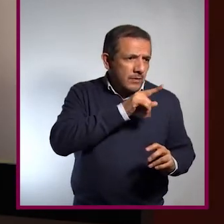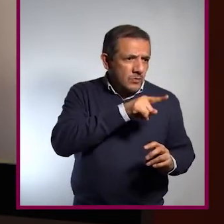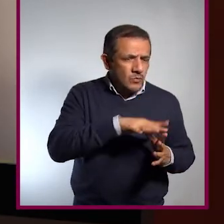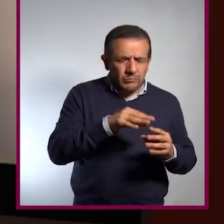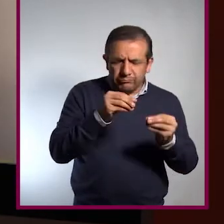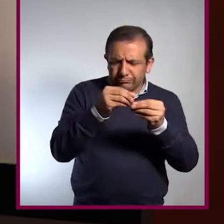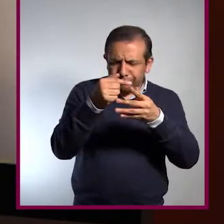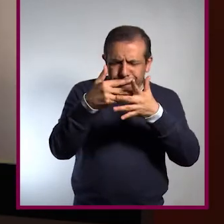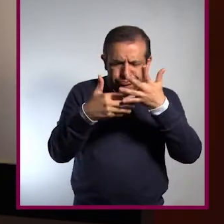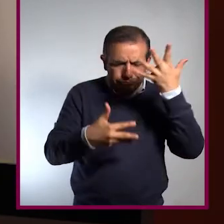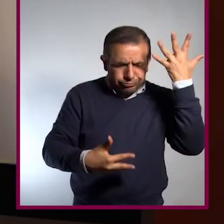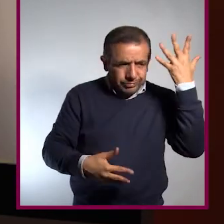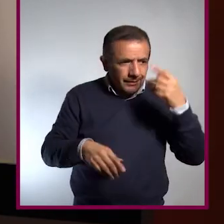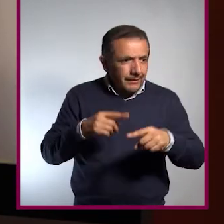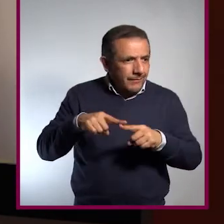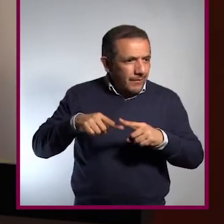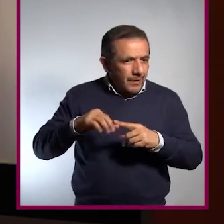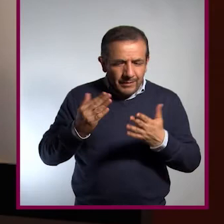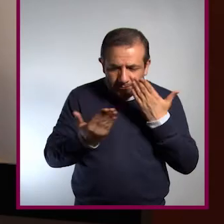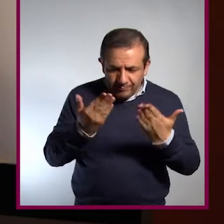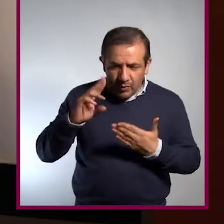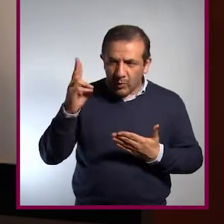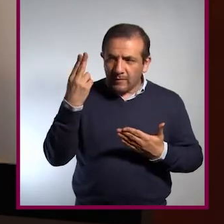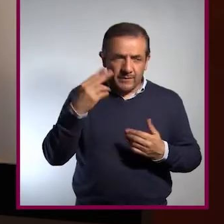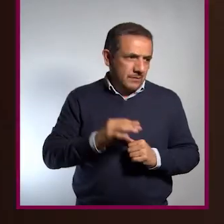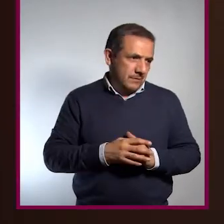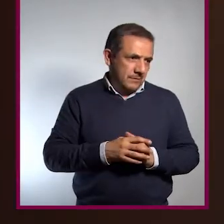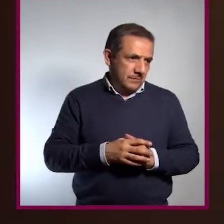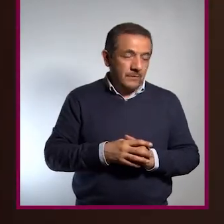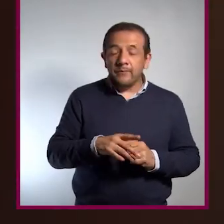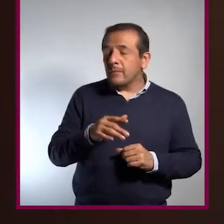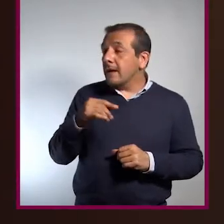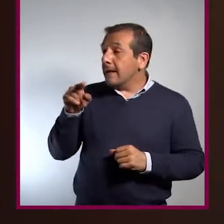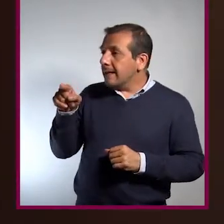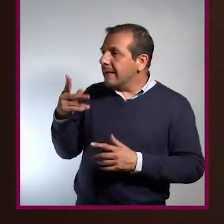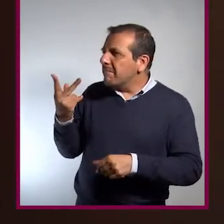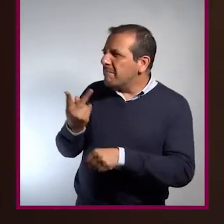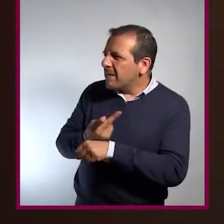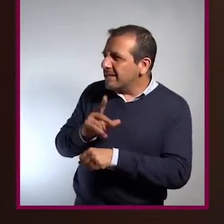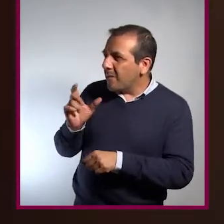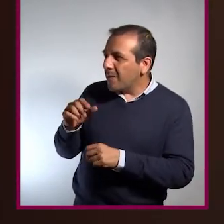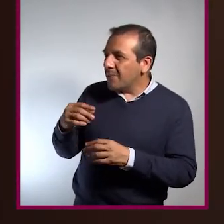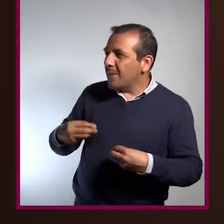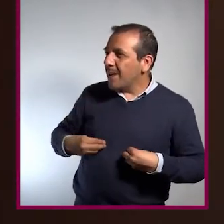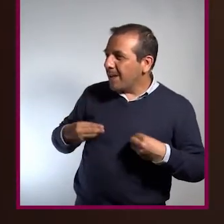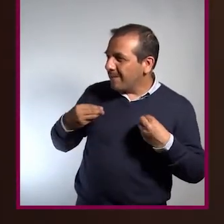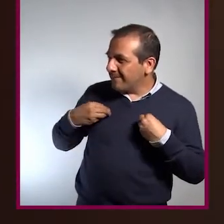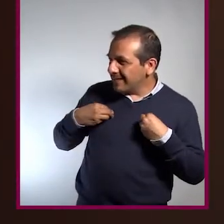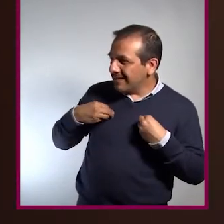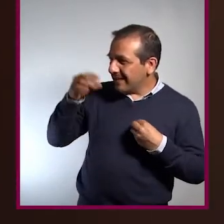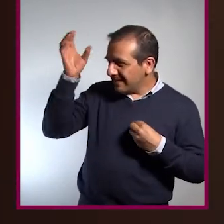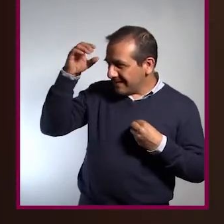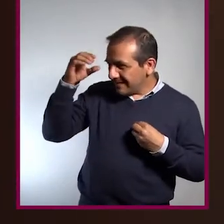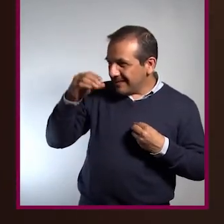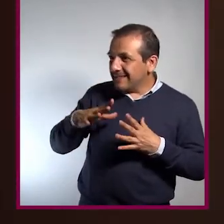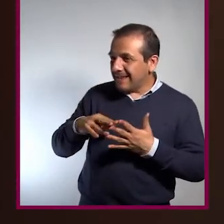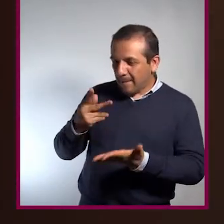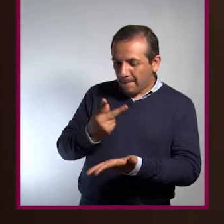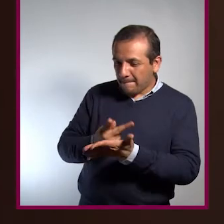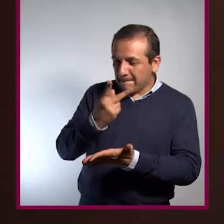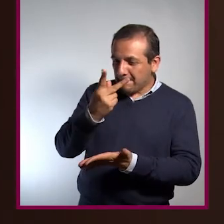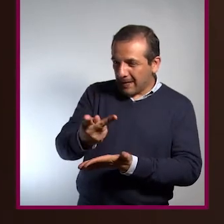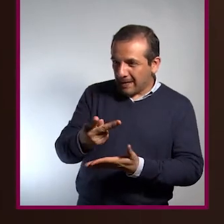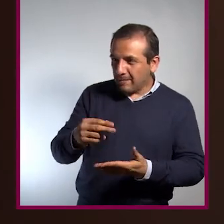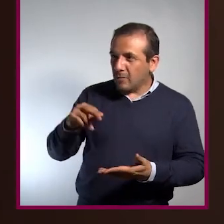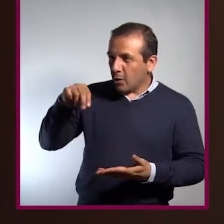puedes encontrar un campo interdisciplinario en la carrera que tú escojas. Mónica, ¿qué pasa en la vida de los científicos y doctores después de